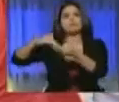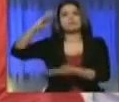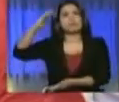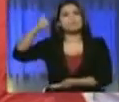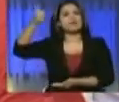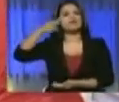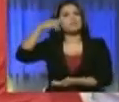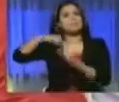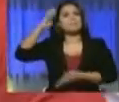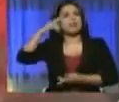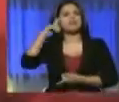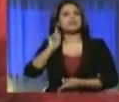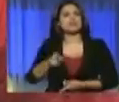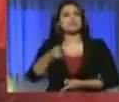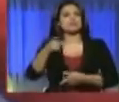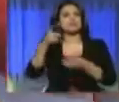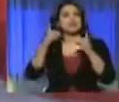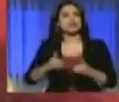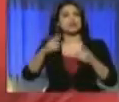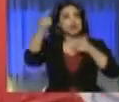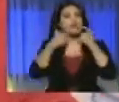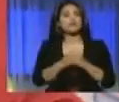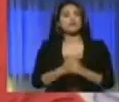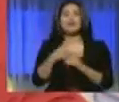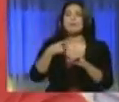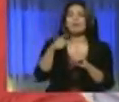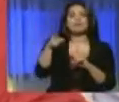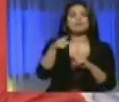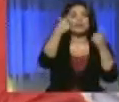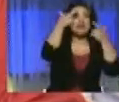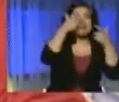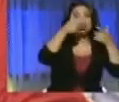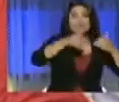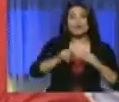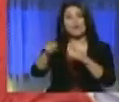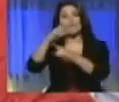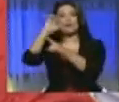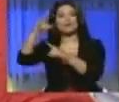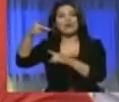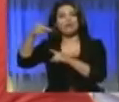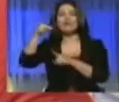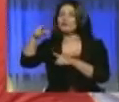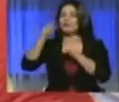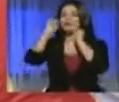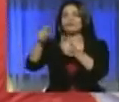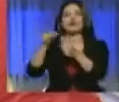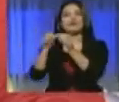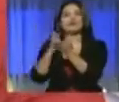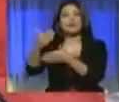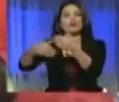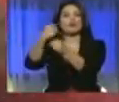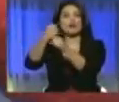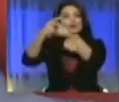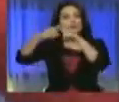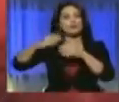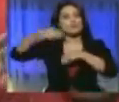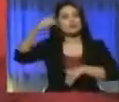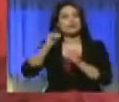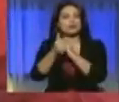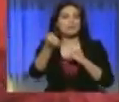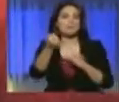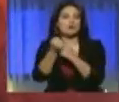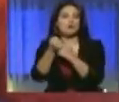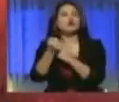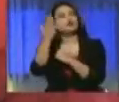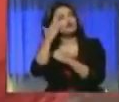de Chávez, presidente, bueno, ha seguido impulsando el deporte, presidente deportista. Yo pienso que los vampiros no practicaron ningún deporte, presidente, no conocen ninguno, nada de lo que